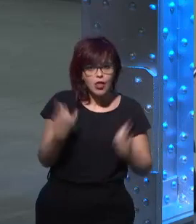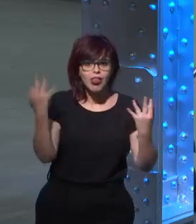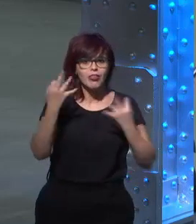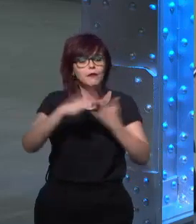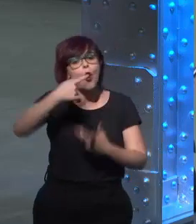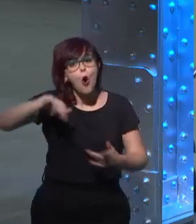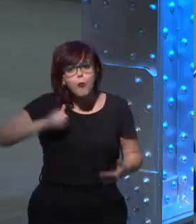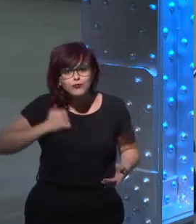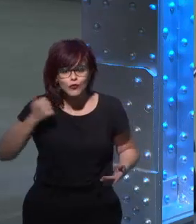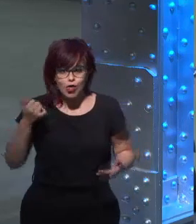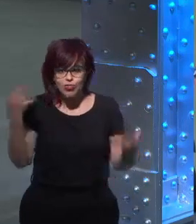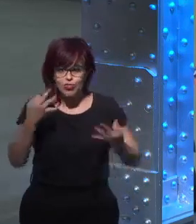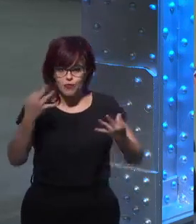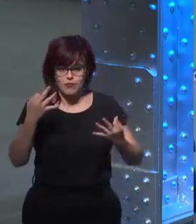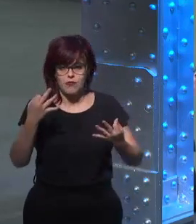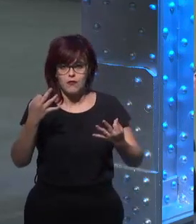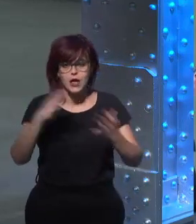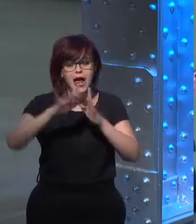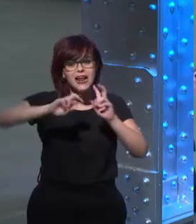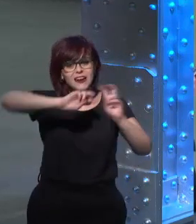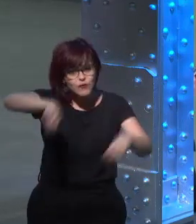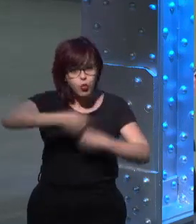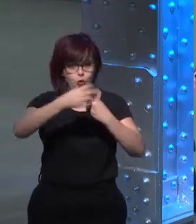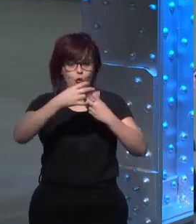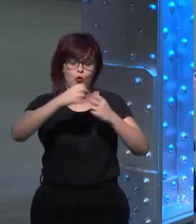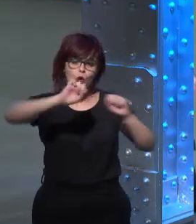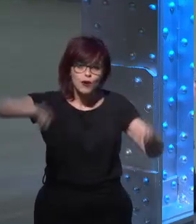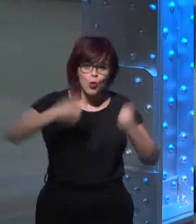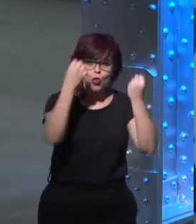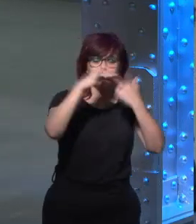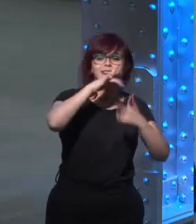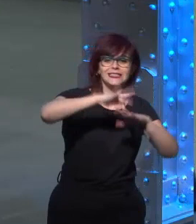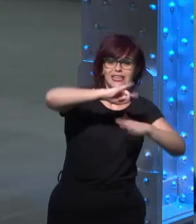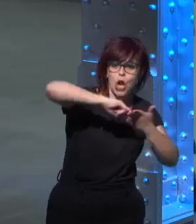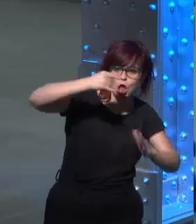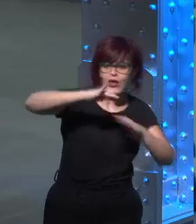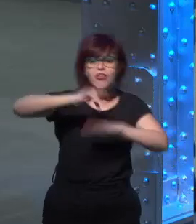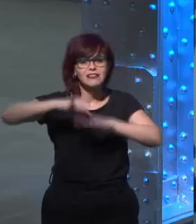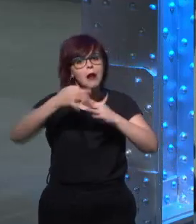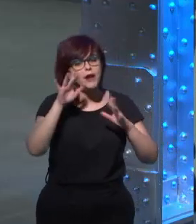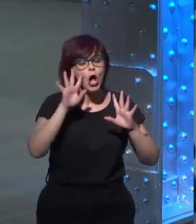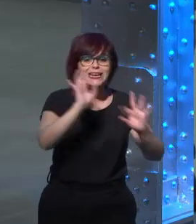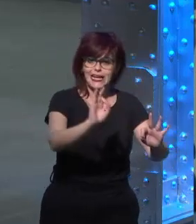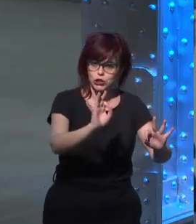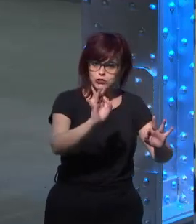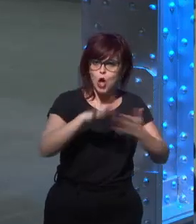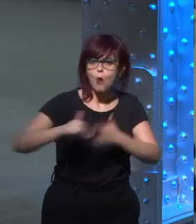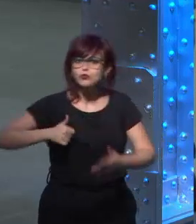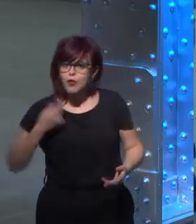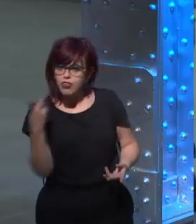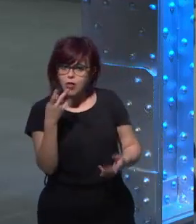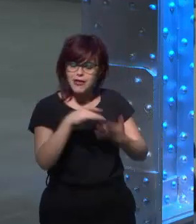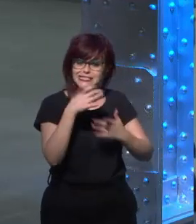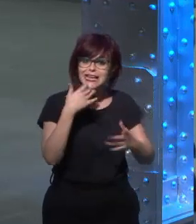que hay oportunidades, o sea, lo que es la revolución tecnológica y digital tiene oportunidades, pero tiene unos riesgos. Y esos riesgos hay que conocerlos y también